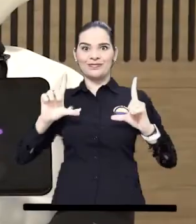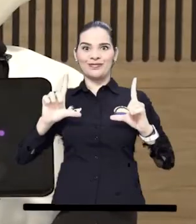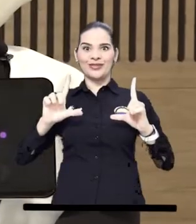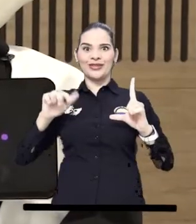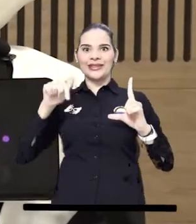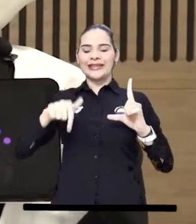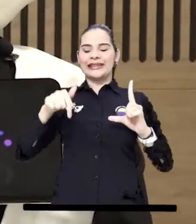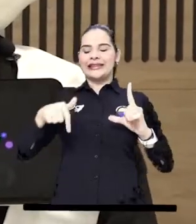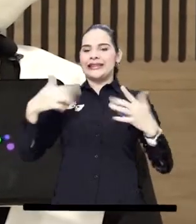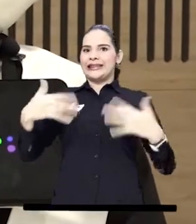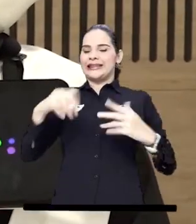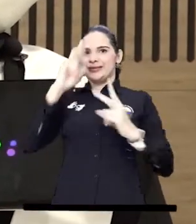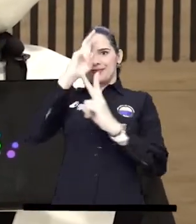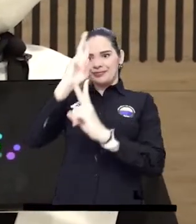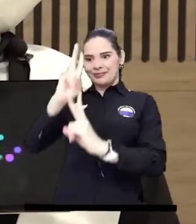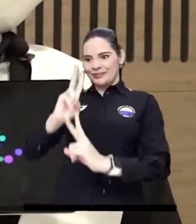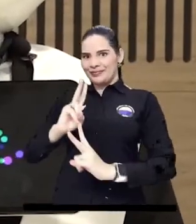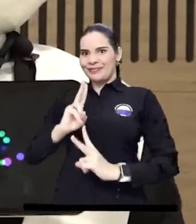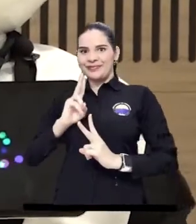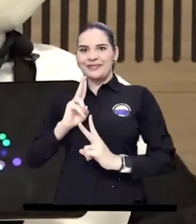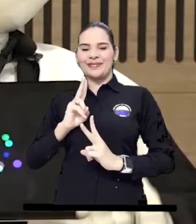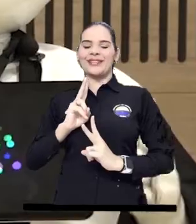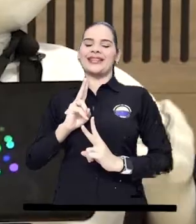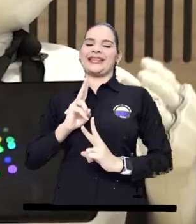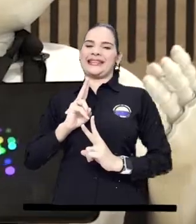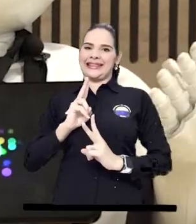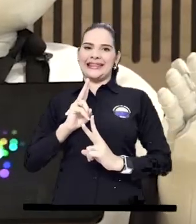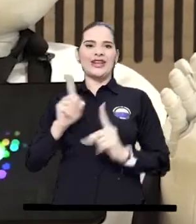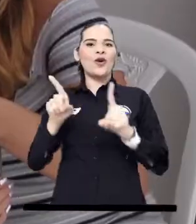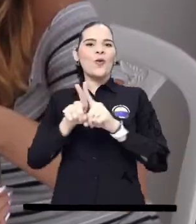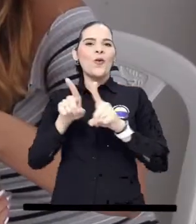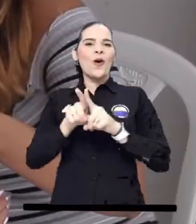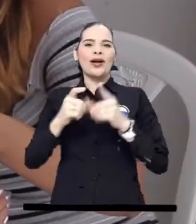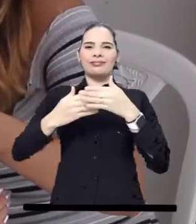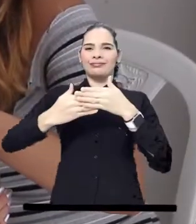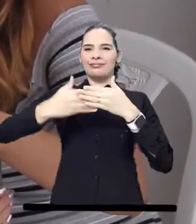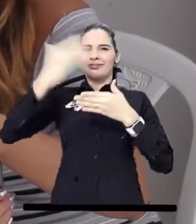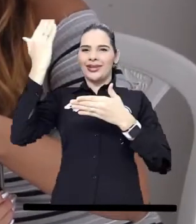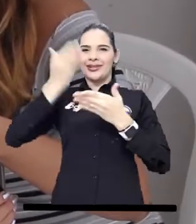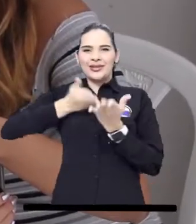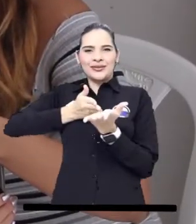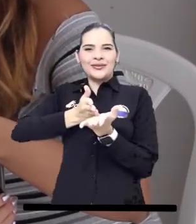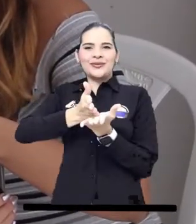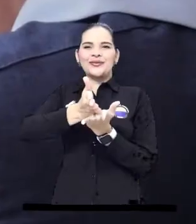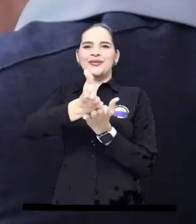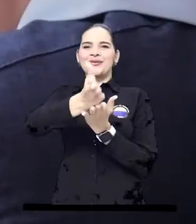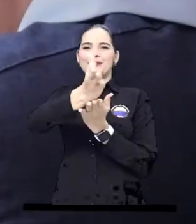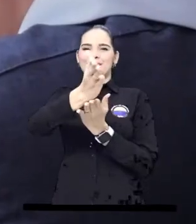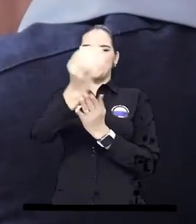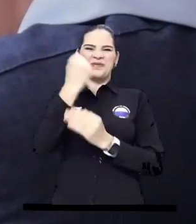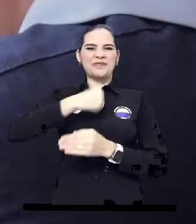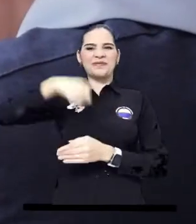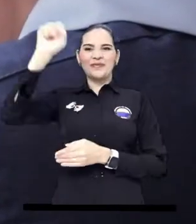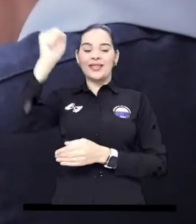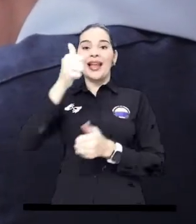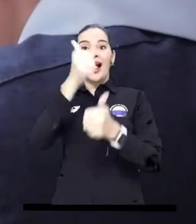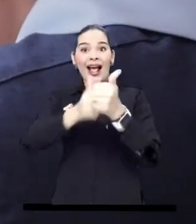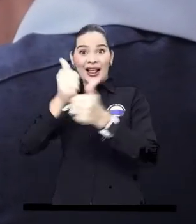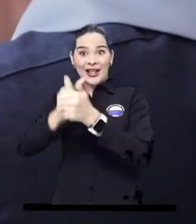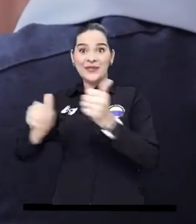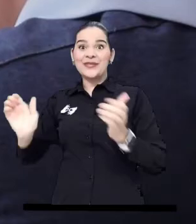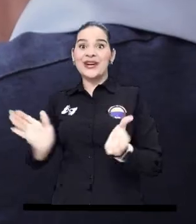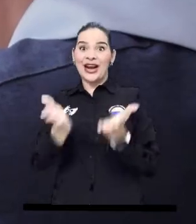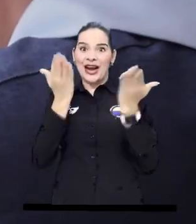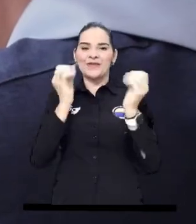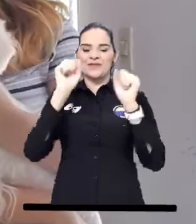este honor, este logro, que ello sea un abono para el camino a la victoria que cada uno